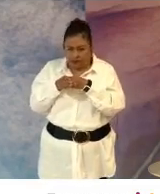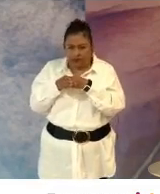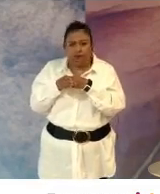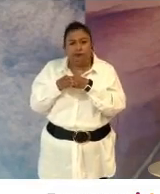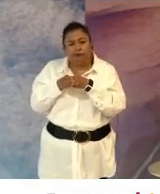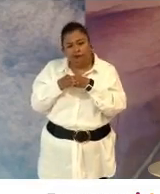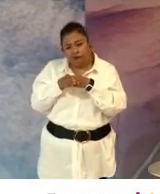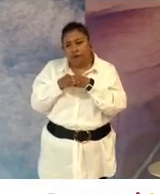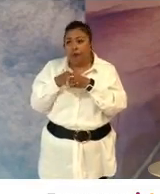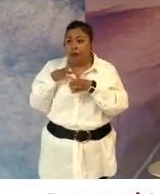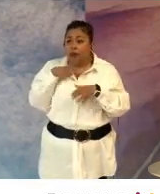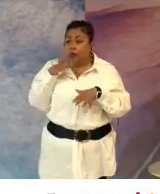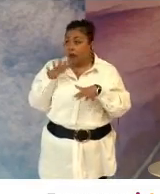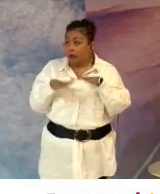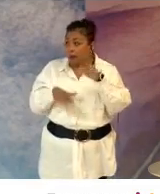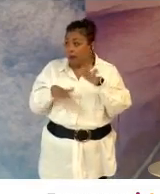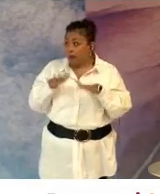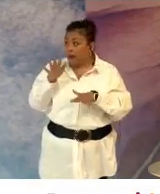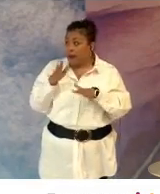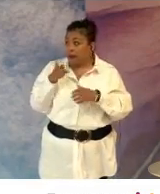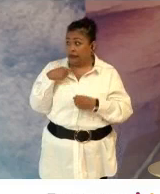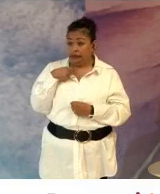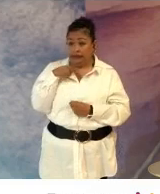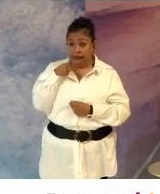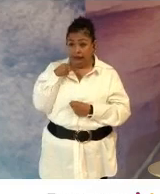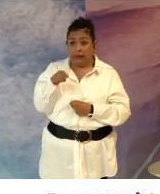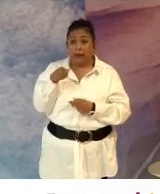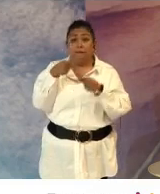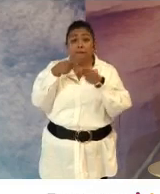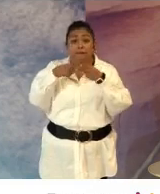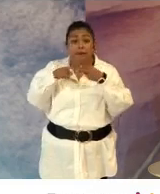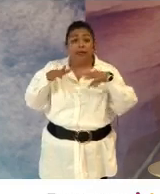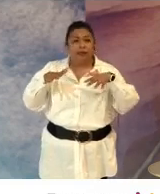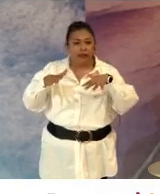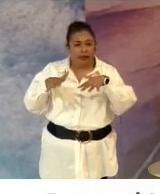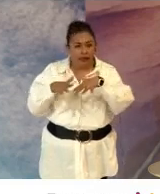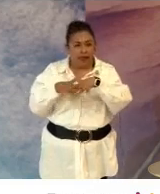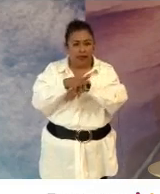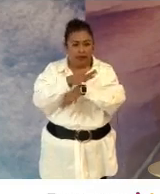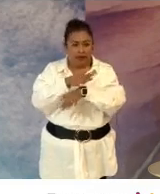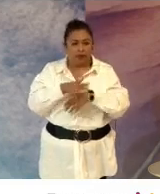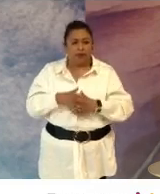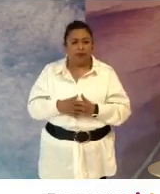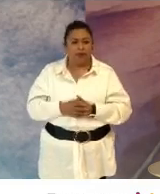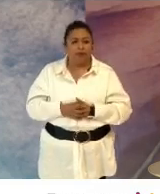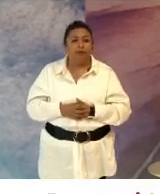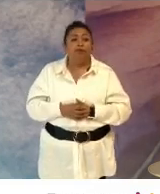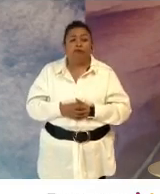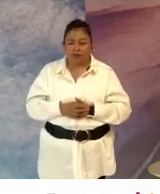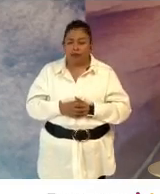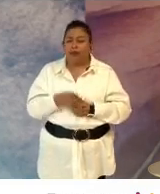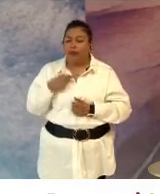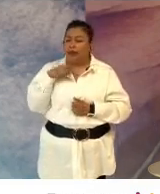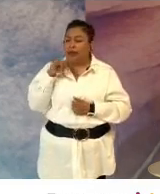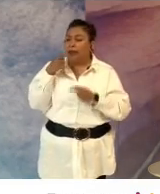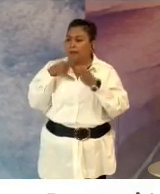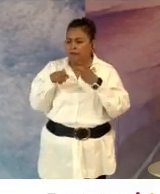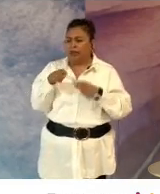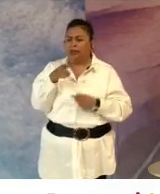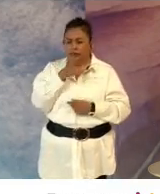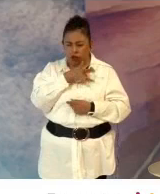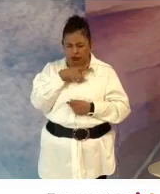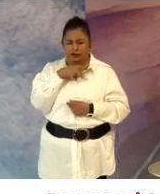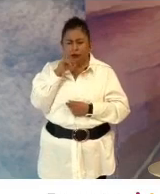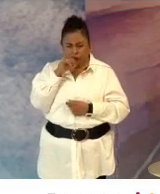A veces es donde inicia el cambio real. Sí, empieza aquí en el corazón,